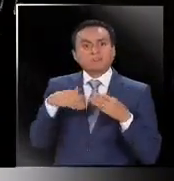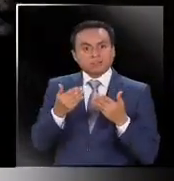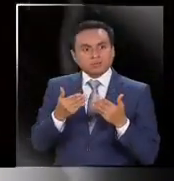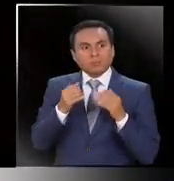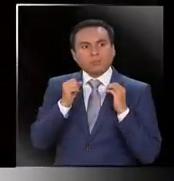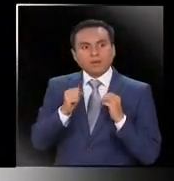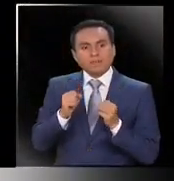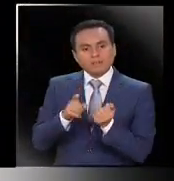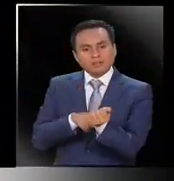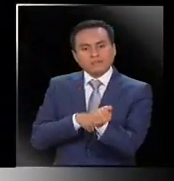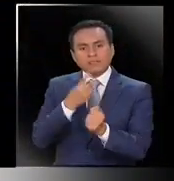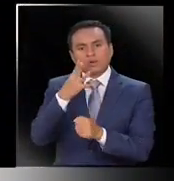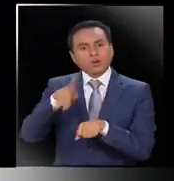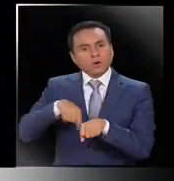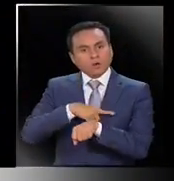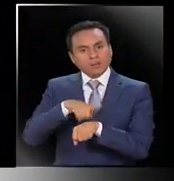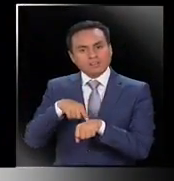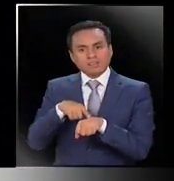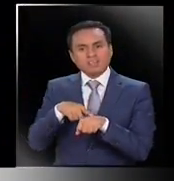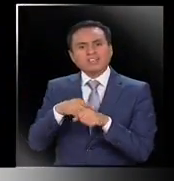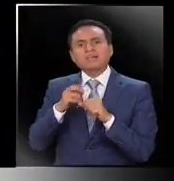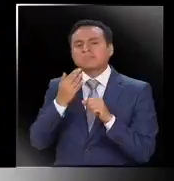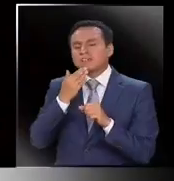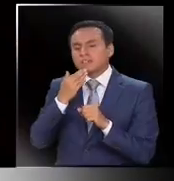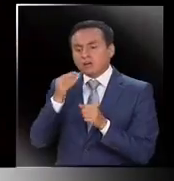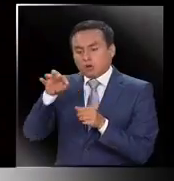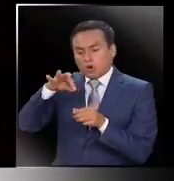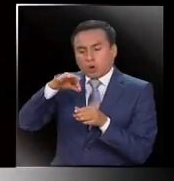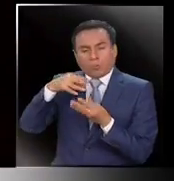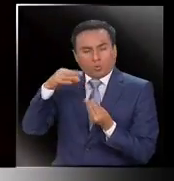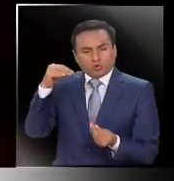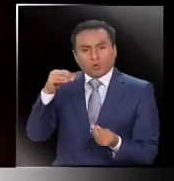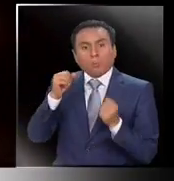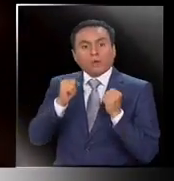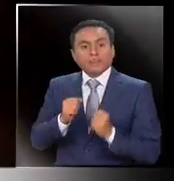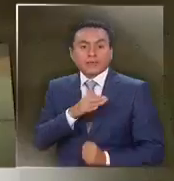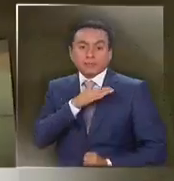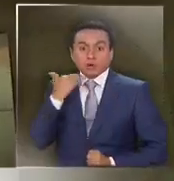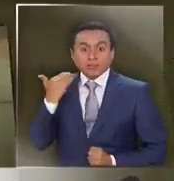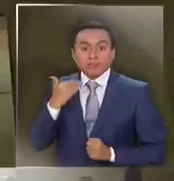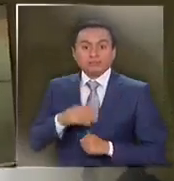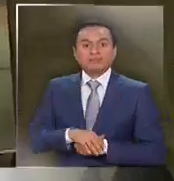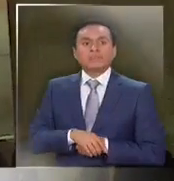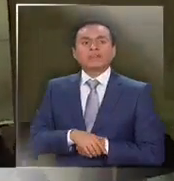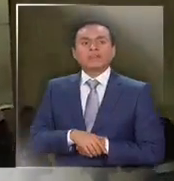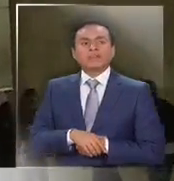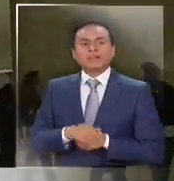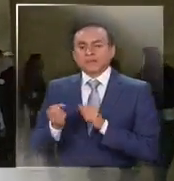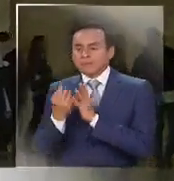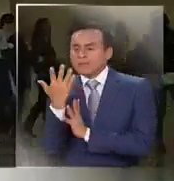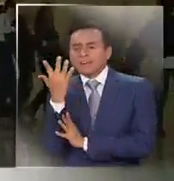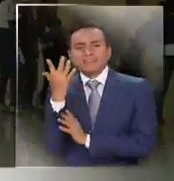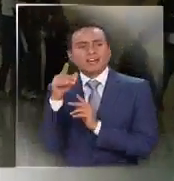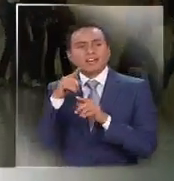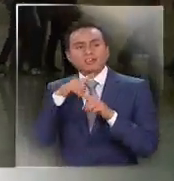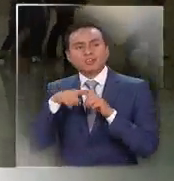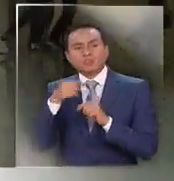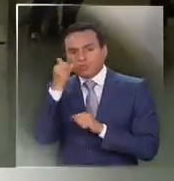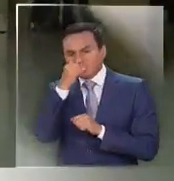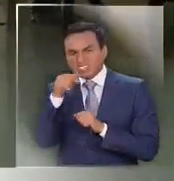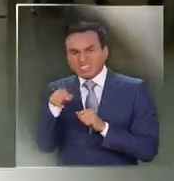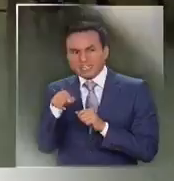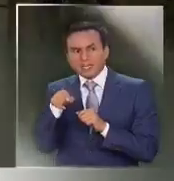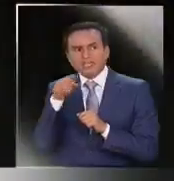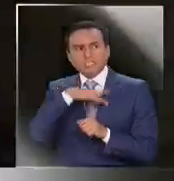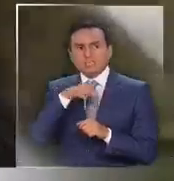puede durar hasta 24 horas y si la dosis es muy alta, puede causar la muerte. La planta que produce esta toxina no